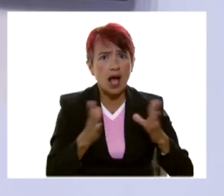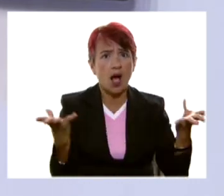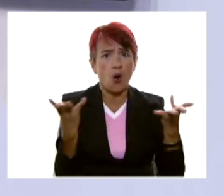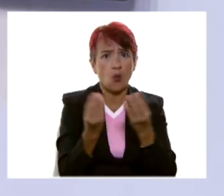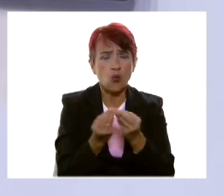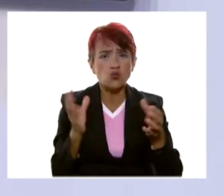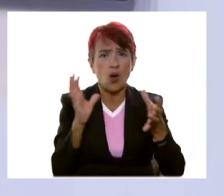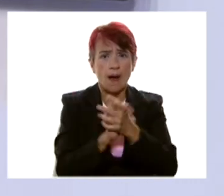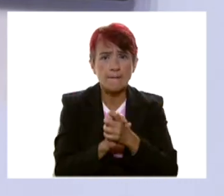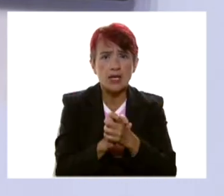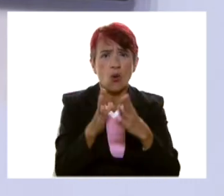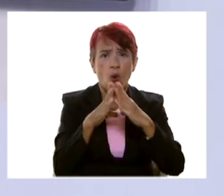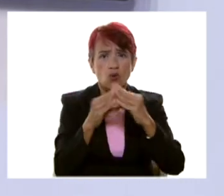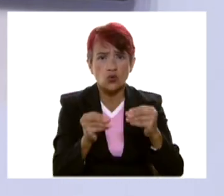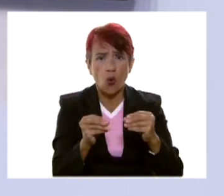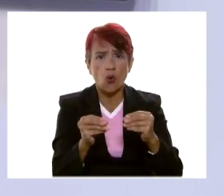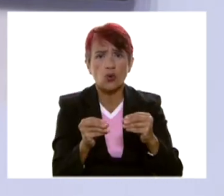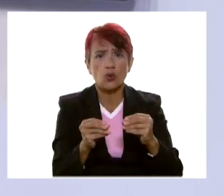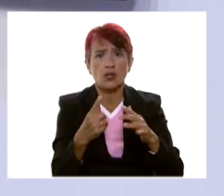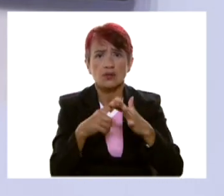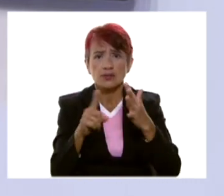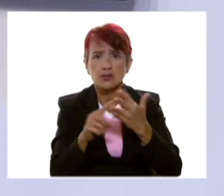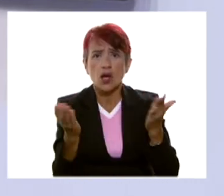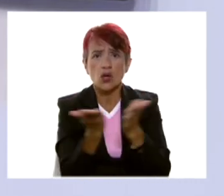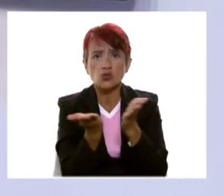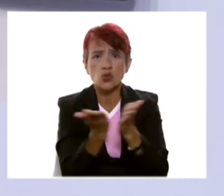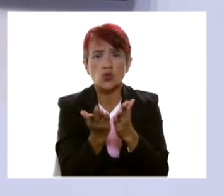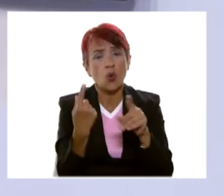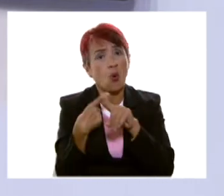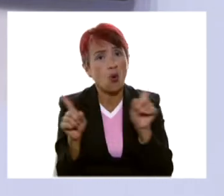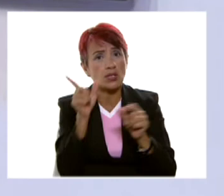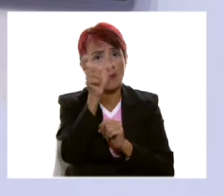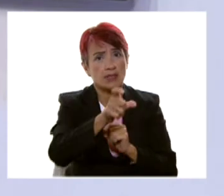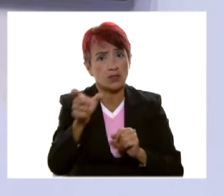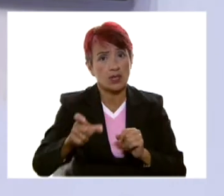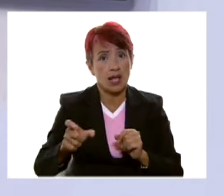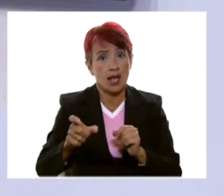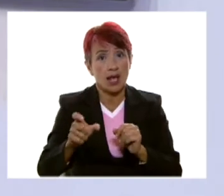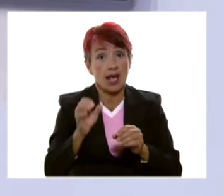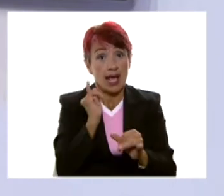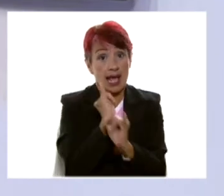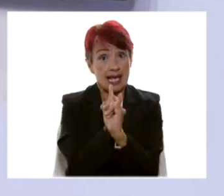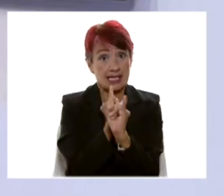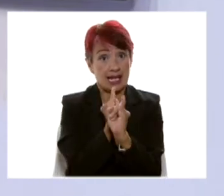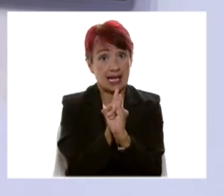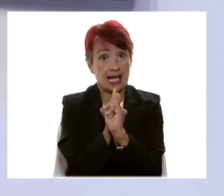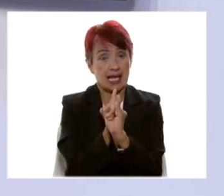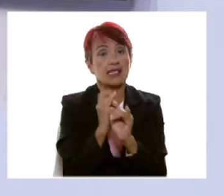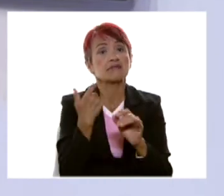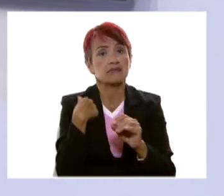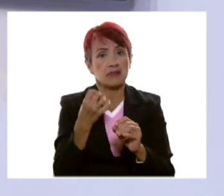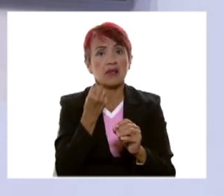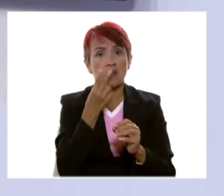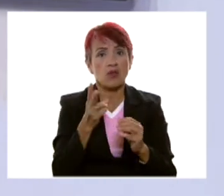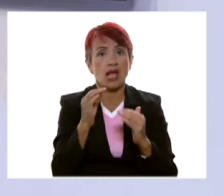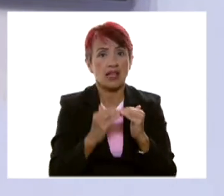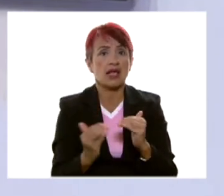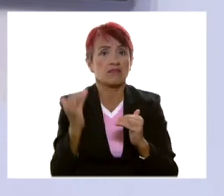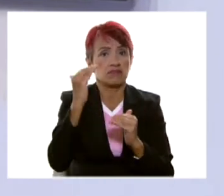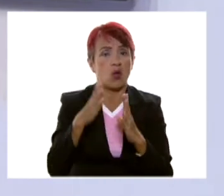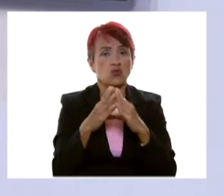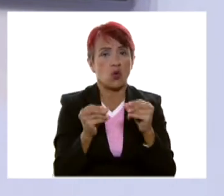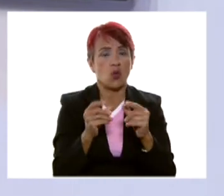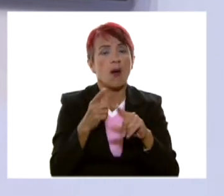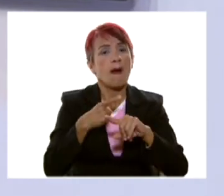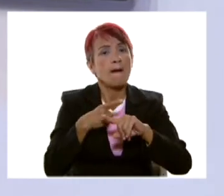compañeros de estudio, familiares y amigos y así con otras personas. Las redes sociales, por supuesto, tienen sus ventajas, pero podemos llegar